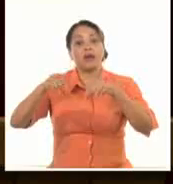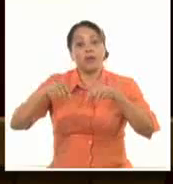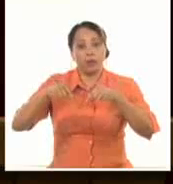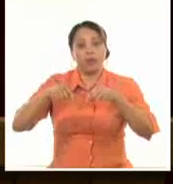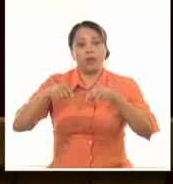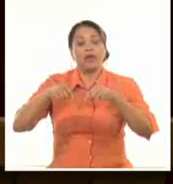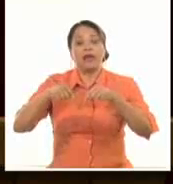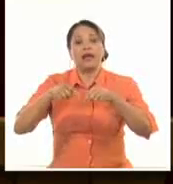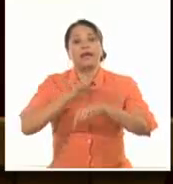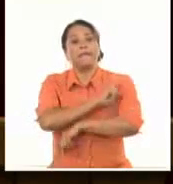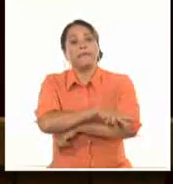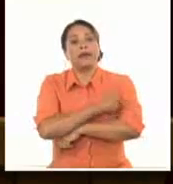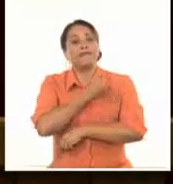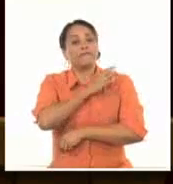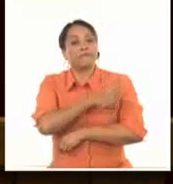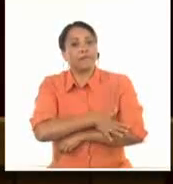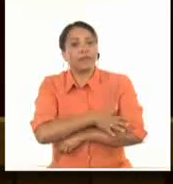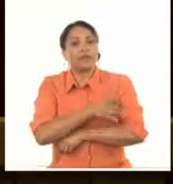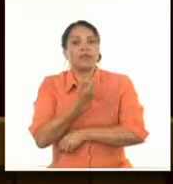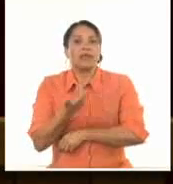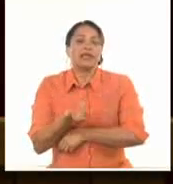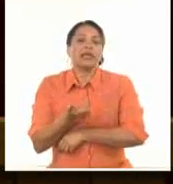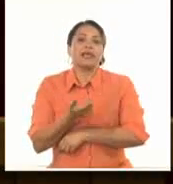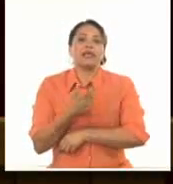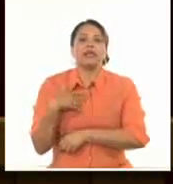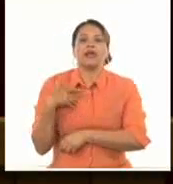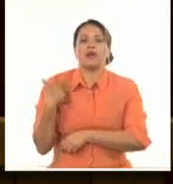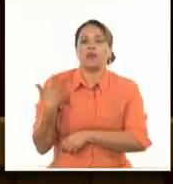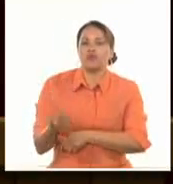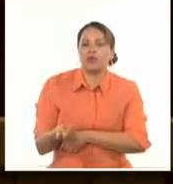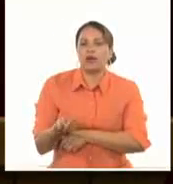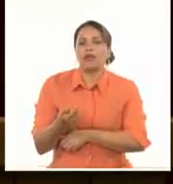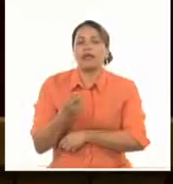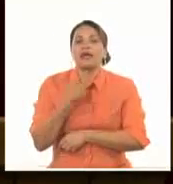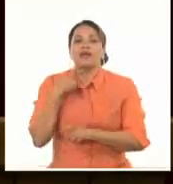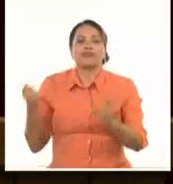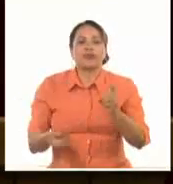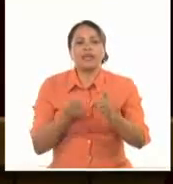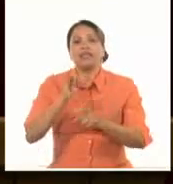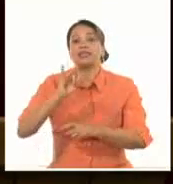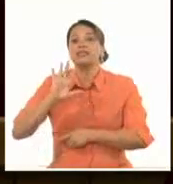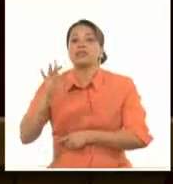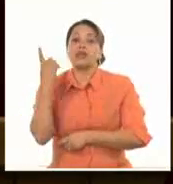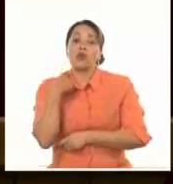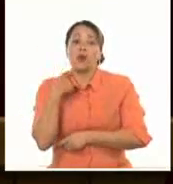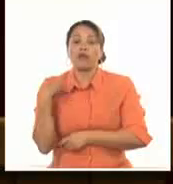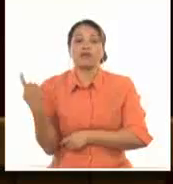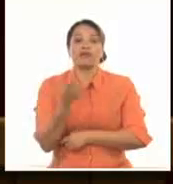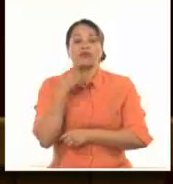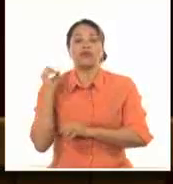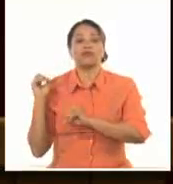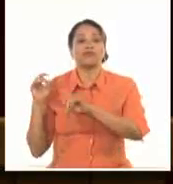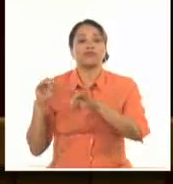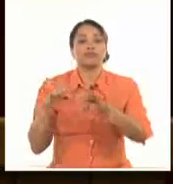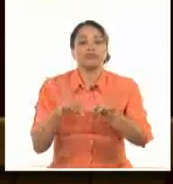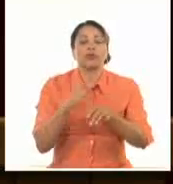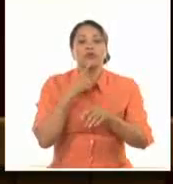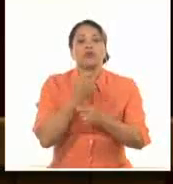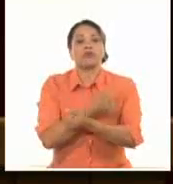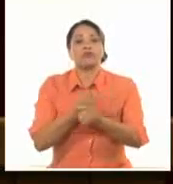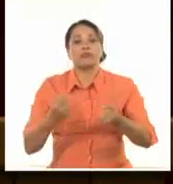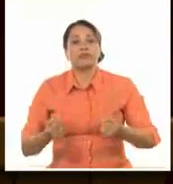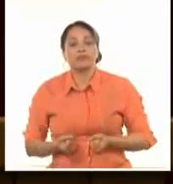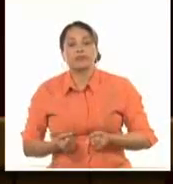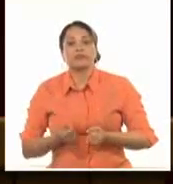palestino, víctima de una guerra de exterminio que dura 75 años, nos convoca con su heroica resistencia a detener